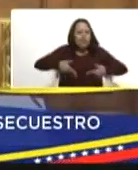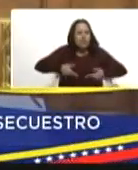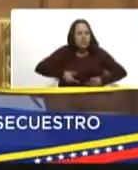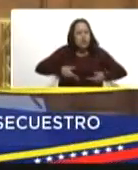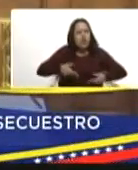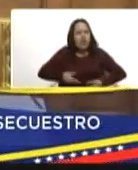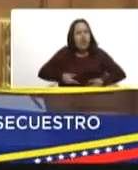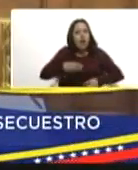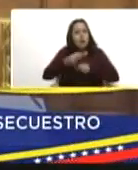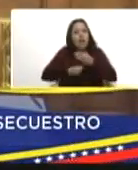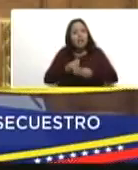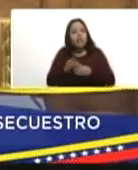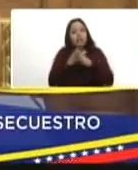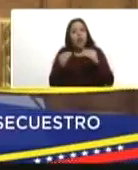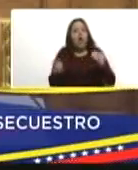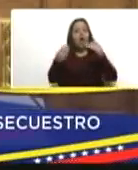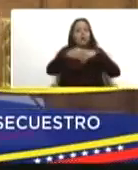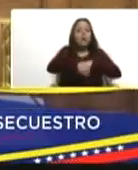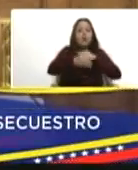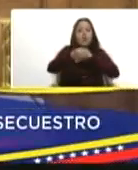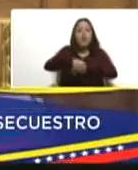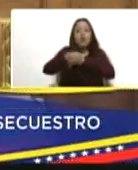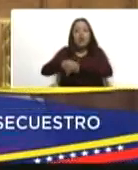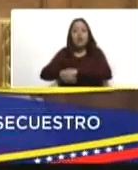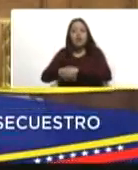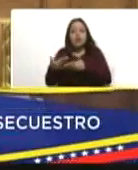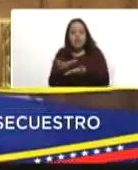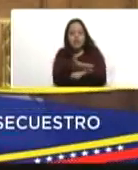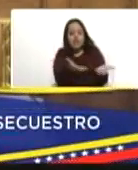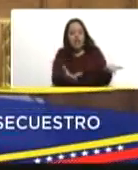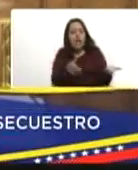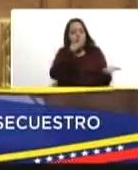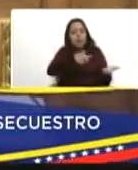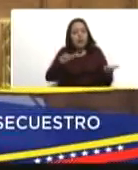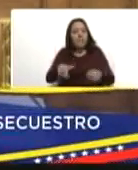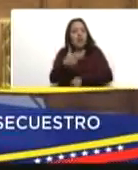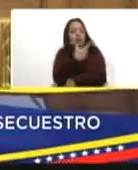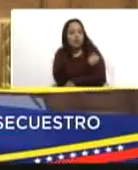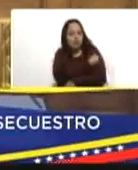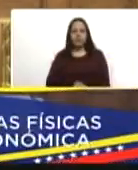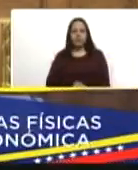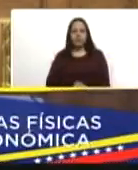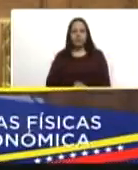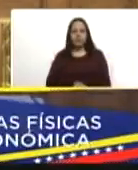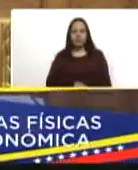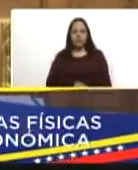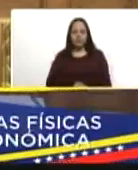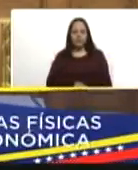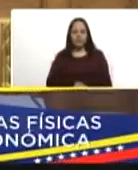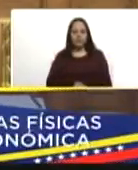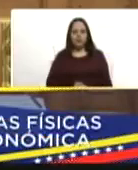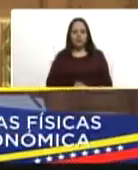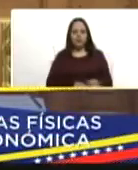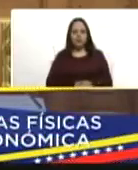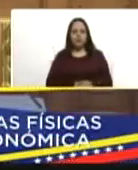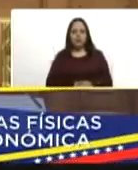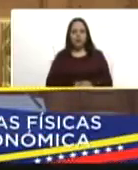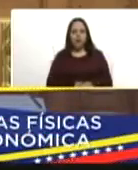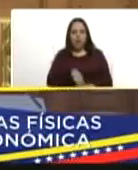para triangular todo y garantizarle a nuestro pueblo las vacunas las medicinas En